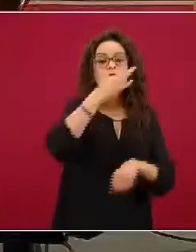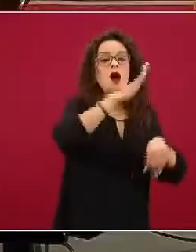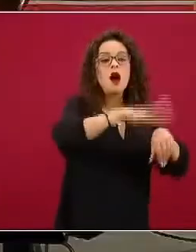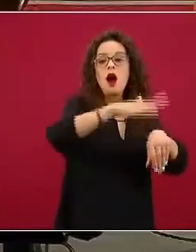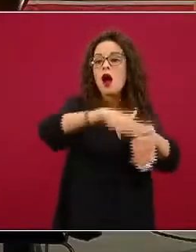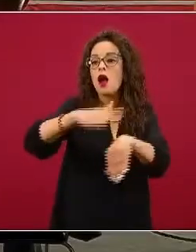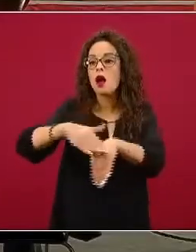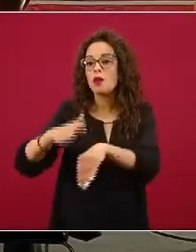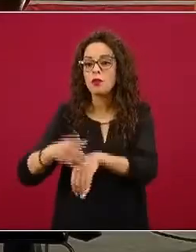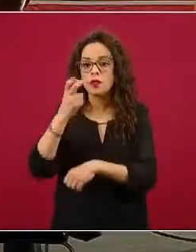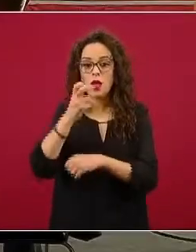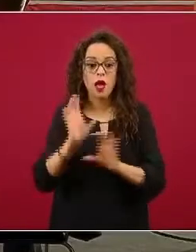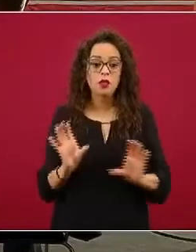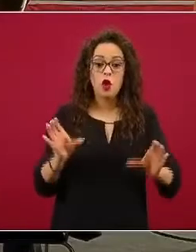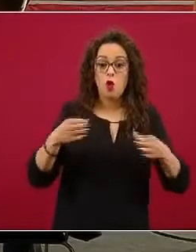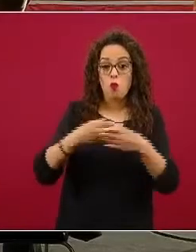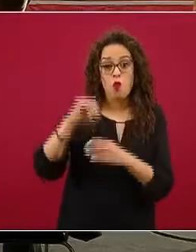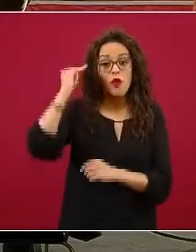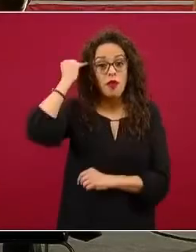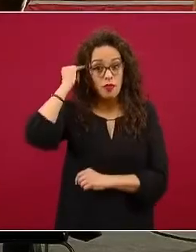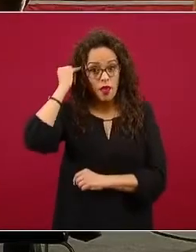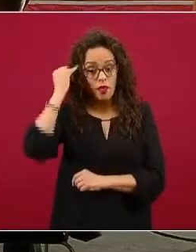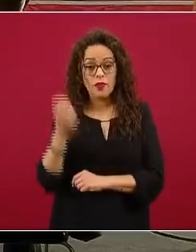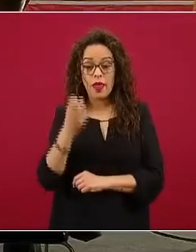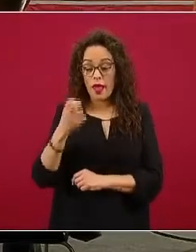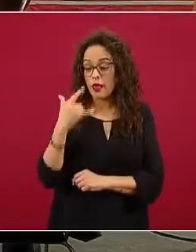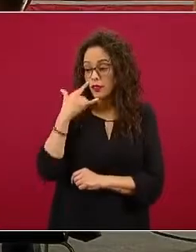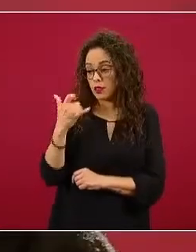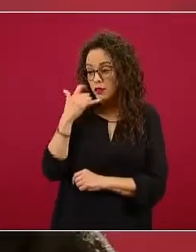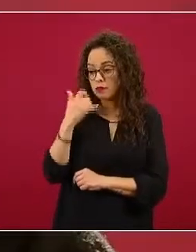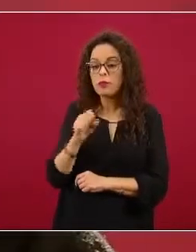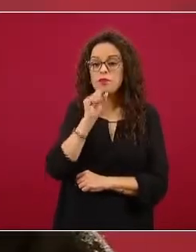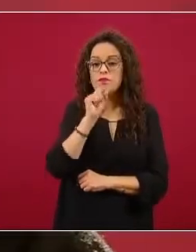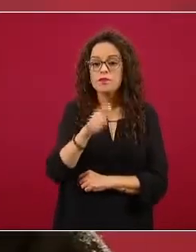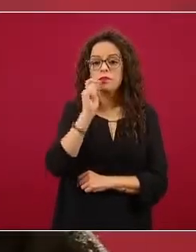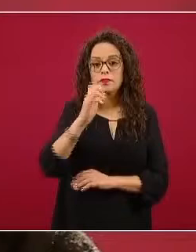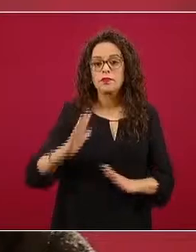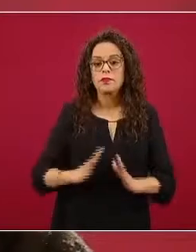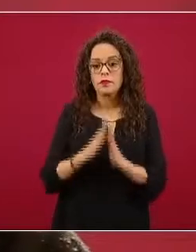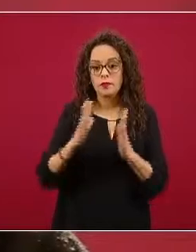En este esfuerzo también participa la Procuraduría Agraria,